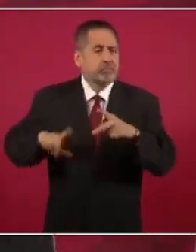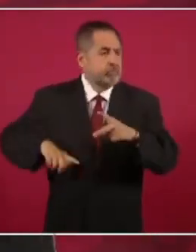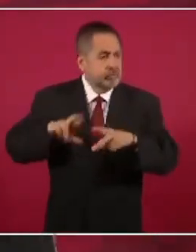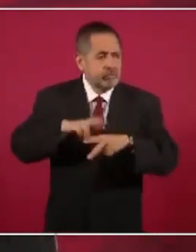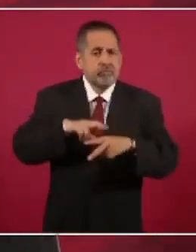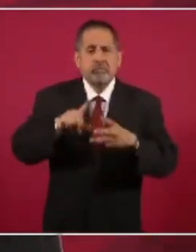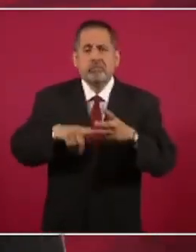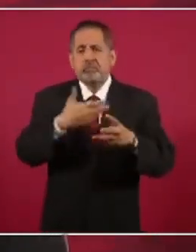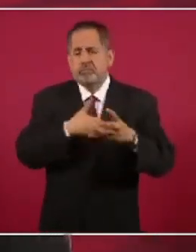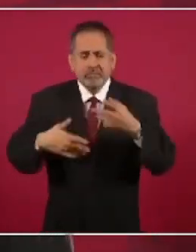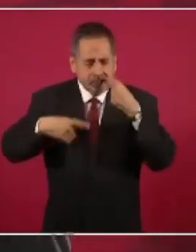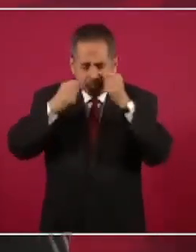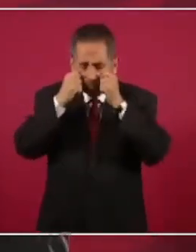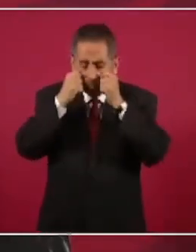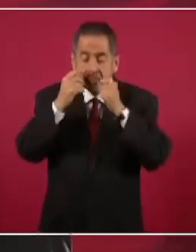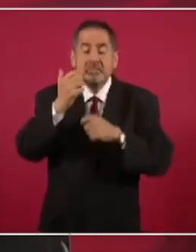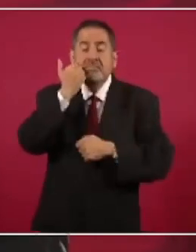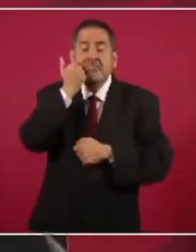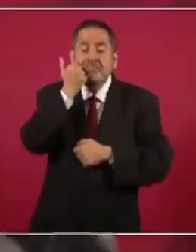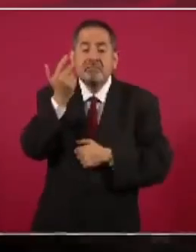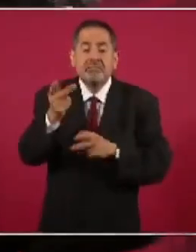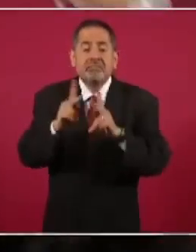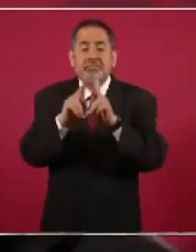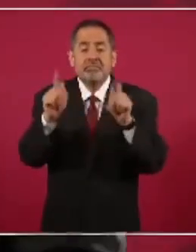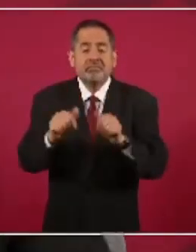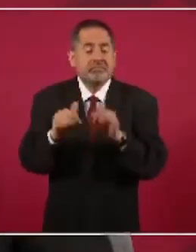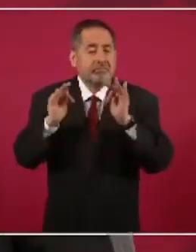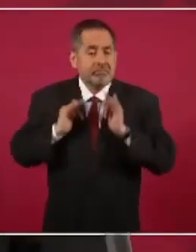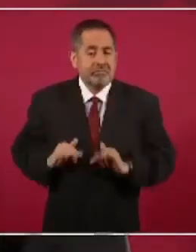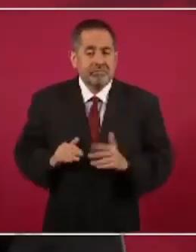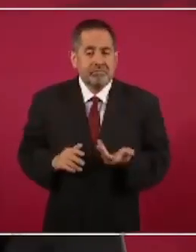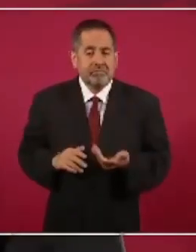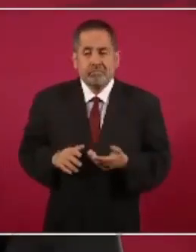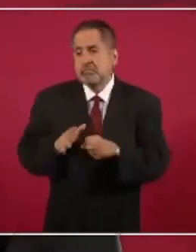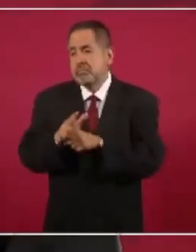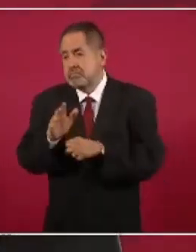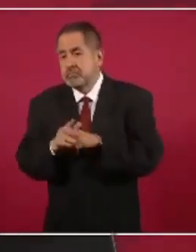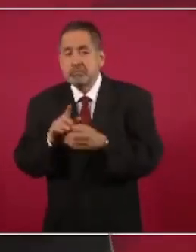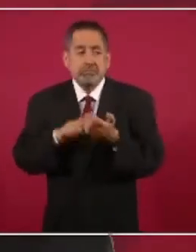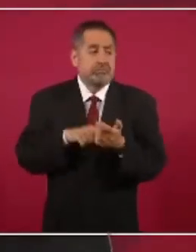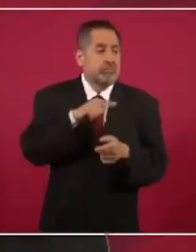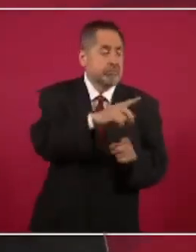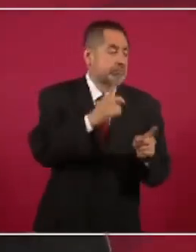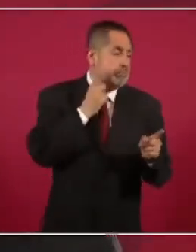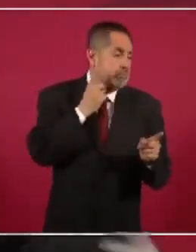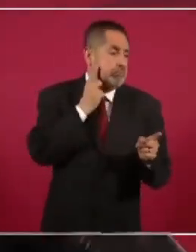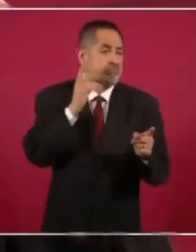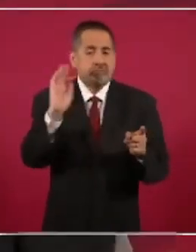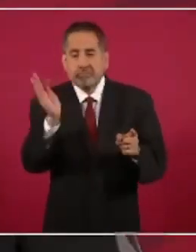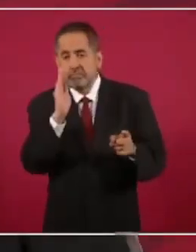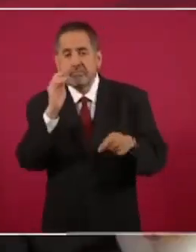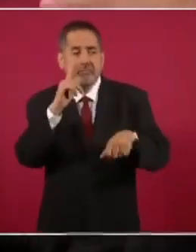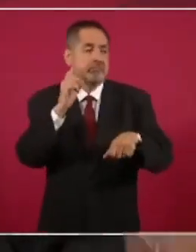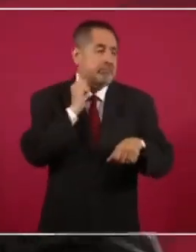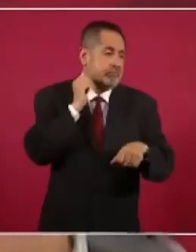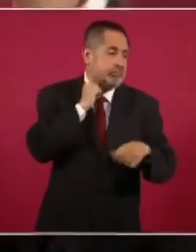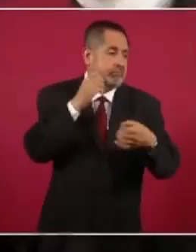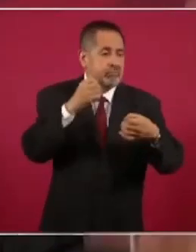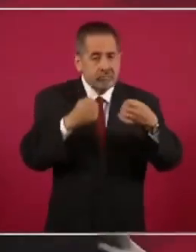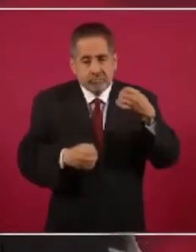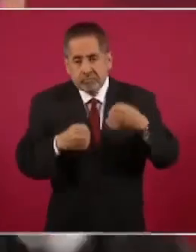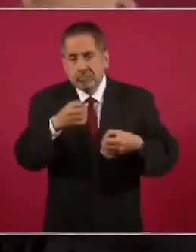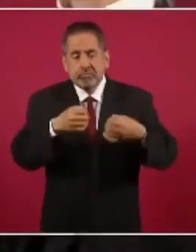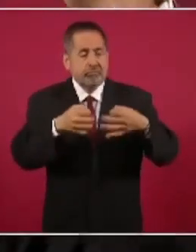República, si es el poder legislativo, si es el poder judicial. Si son los diputados, los senadores, los jueces, los magistrados,